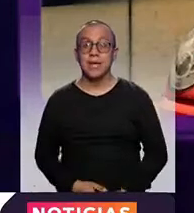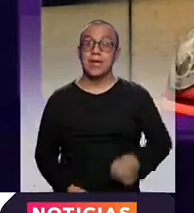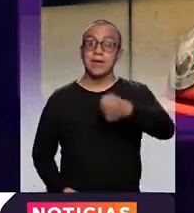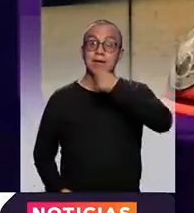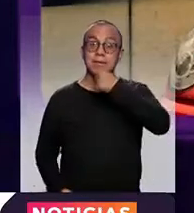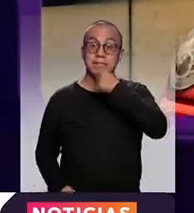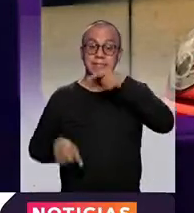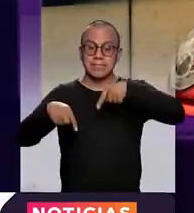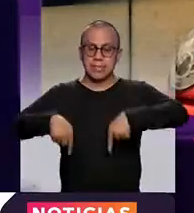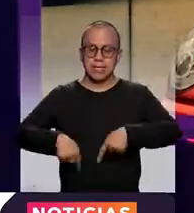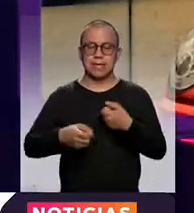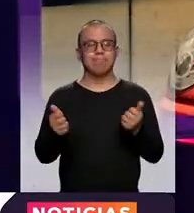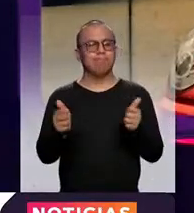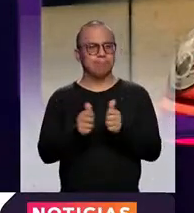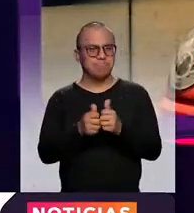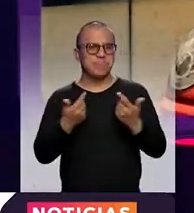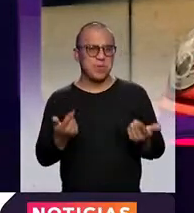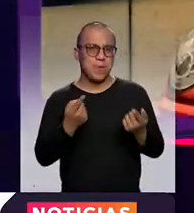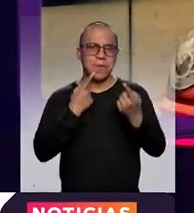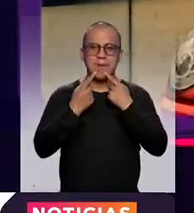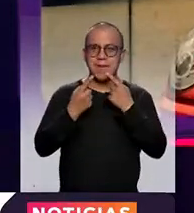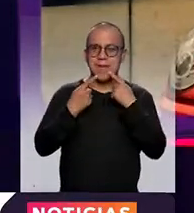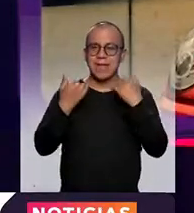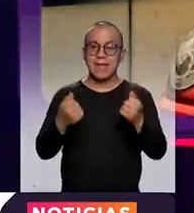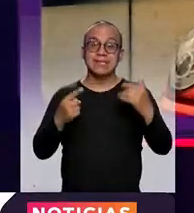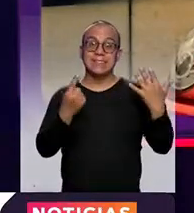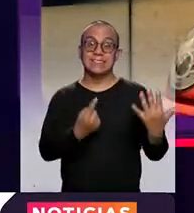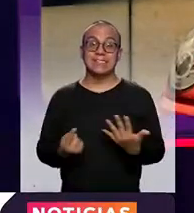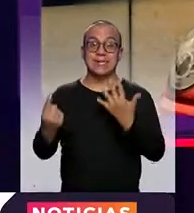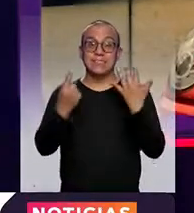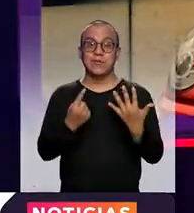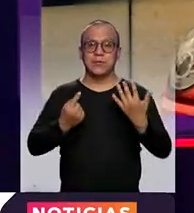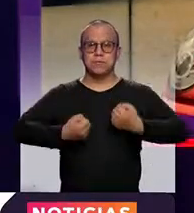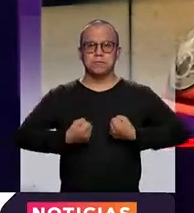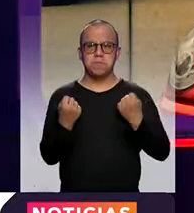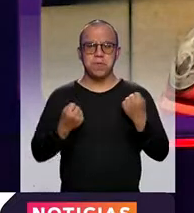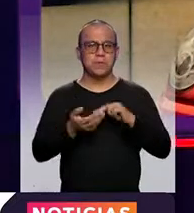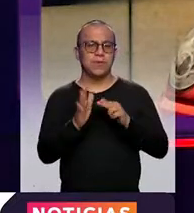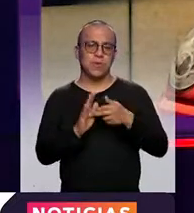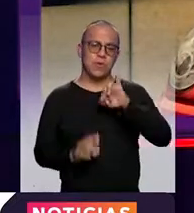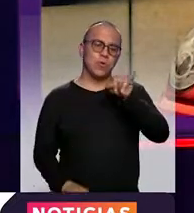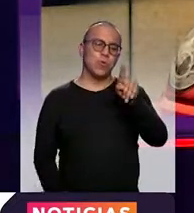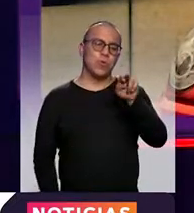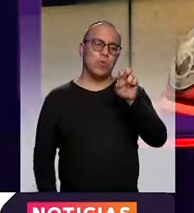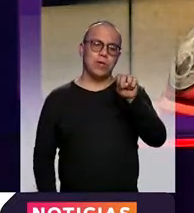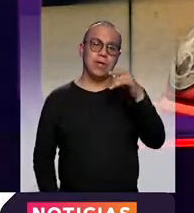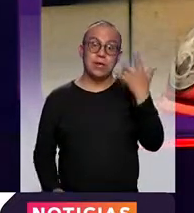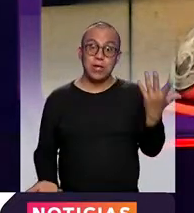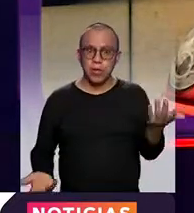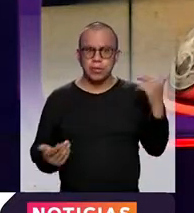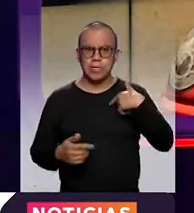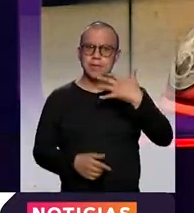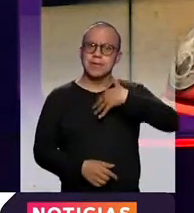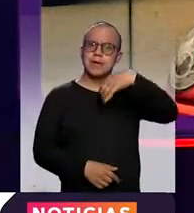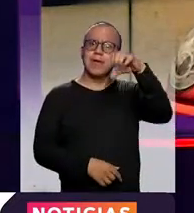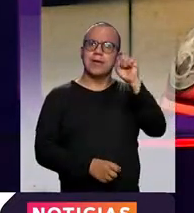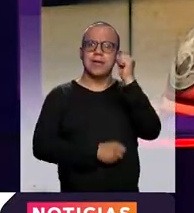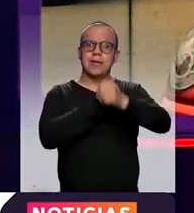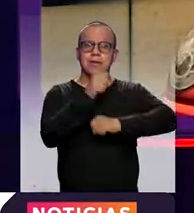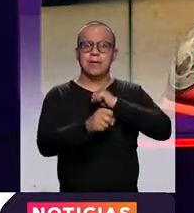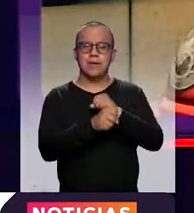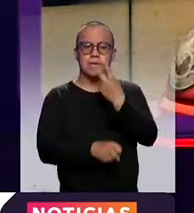Noticias Capital, continuamos hablando con los protagonistas de las 6 horas de Bogotá. Uno de ellos es Julián Jaramillo, quien viene de ganar la carrera en el